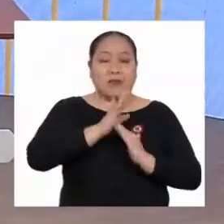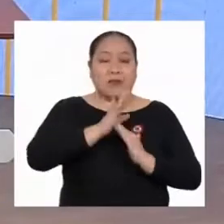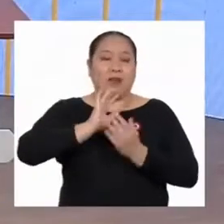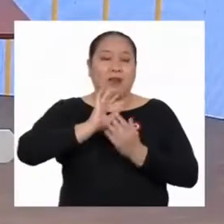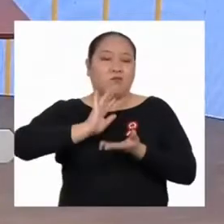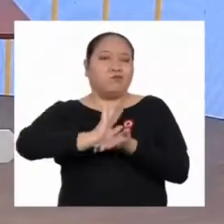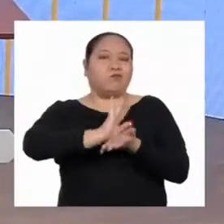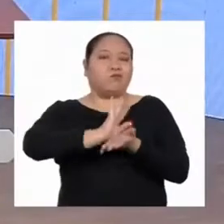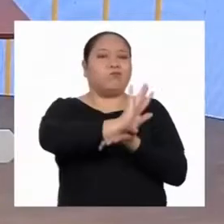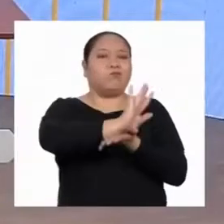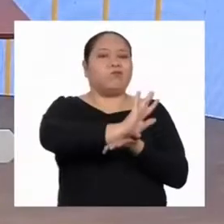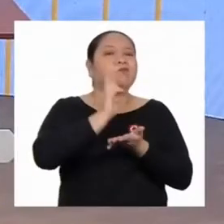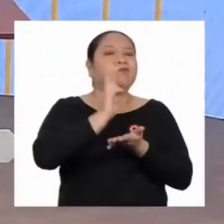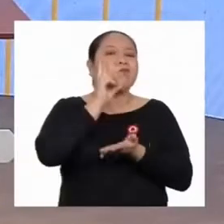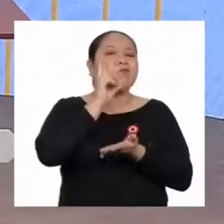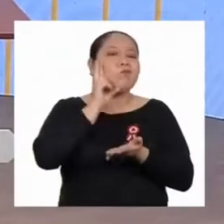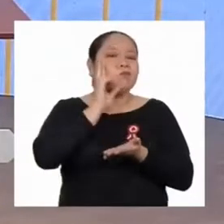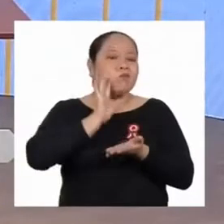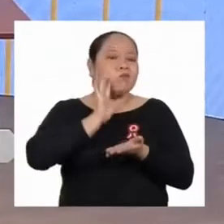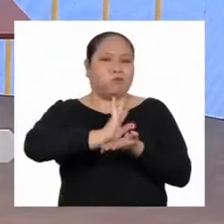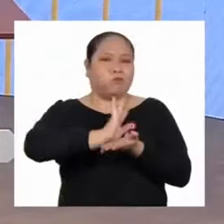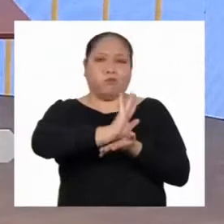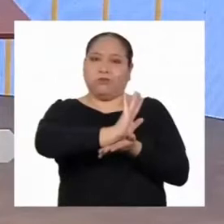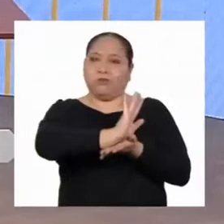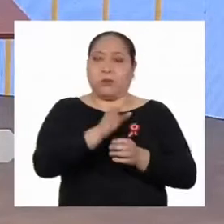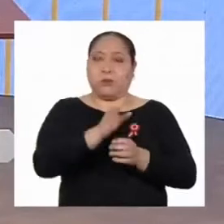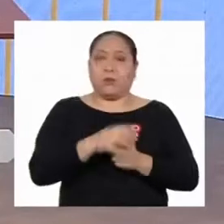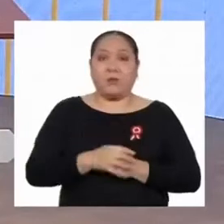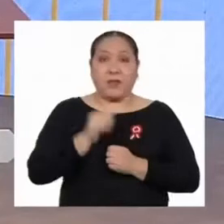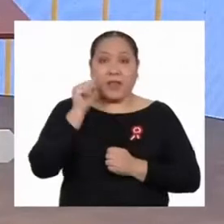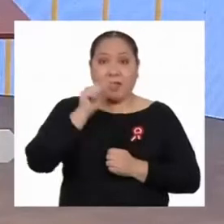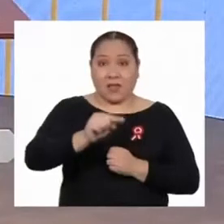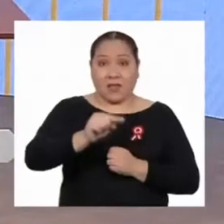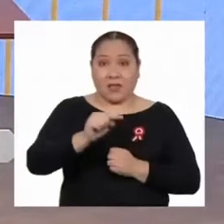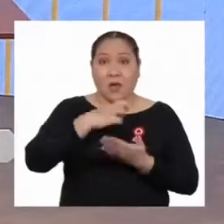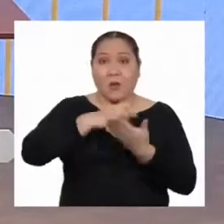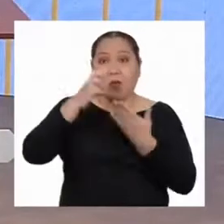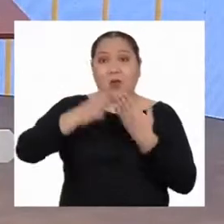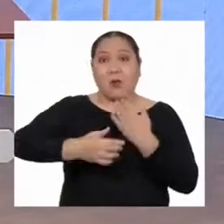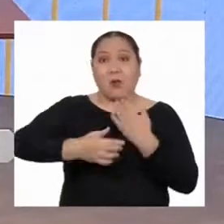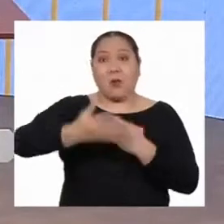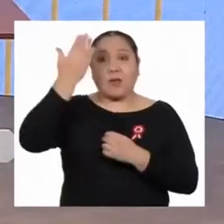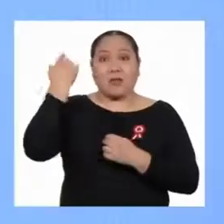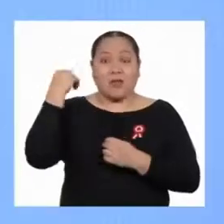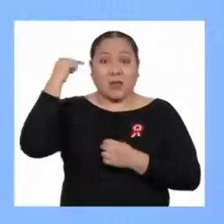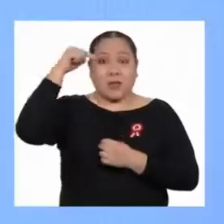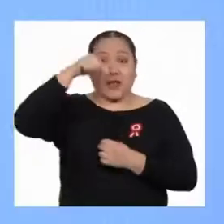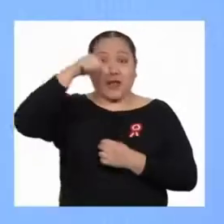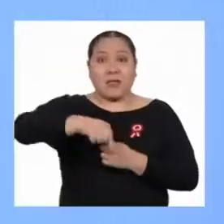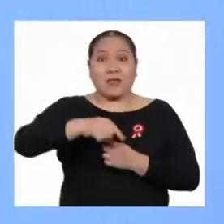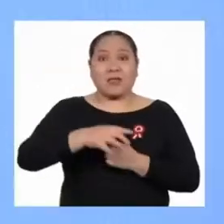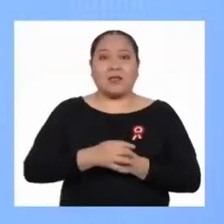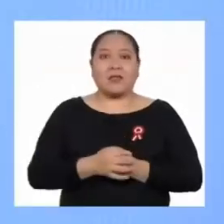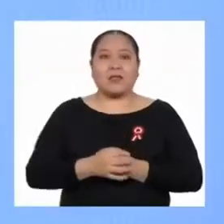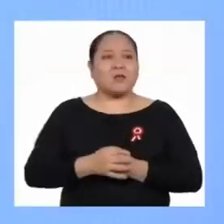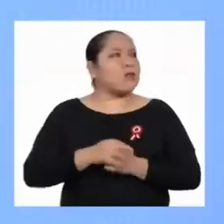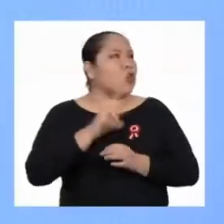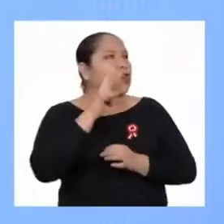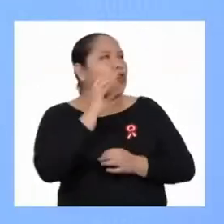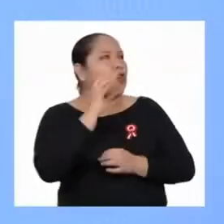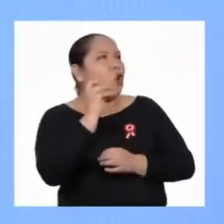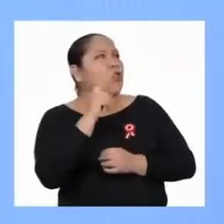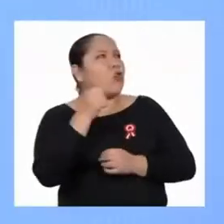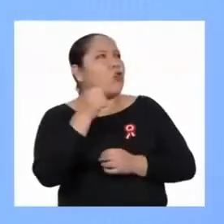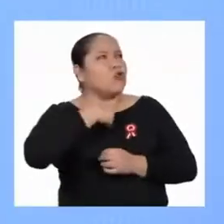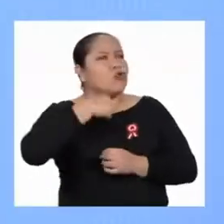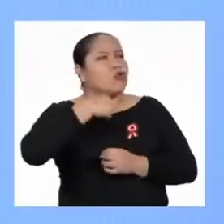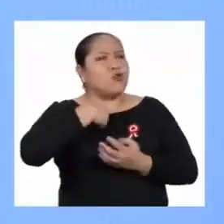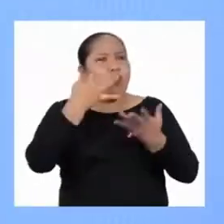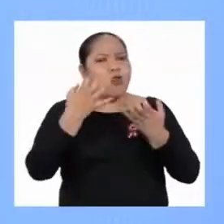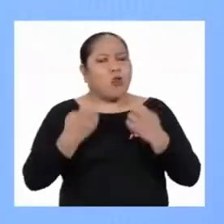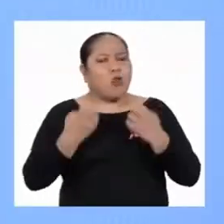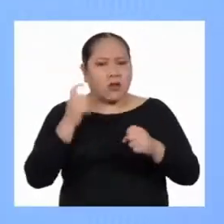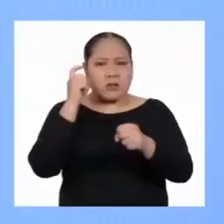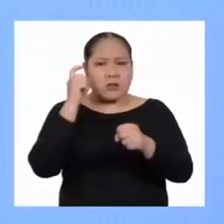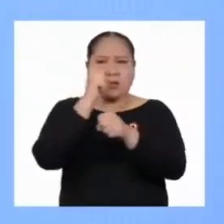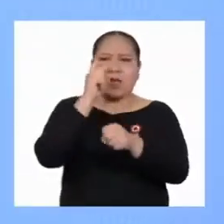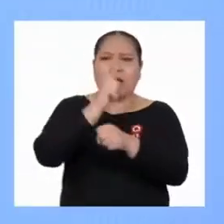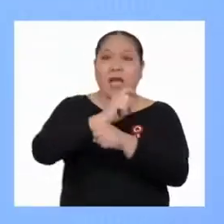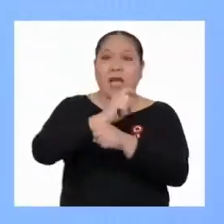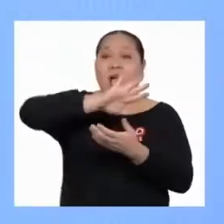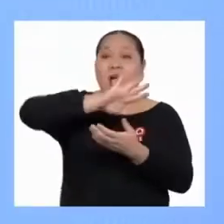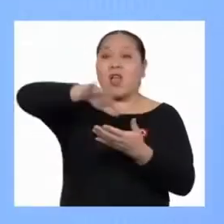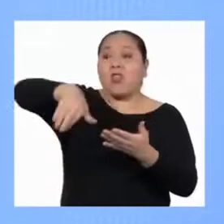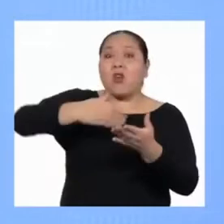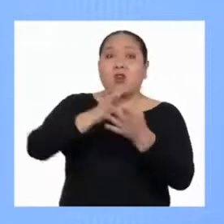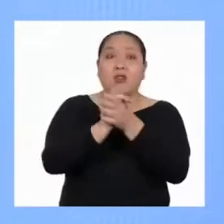racismo. Por eso, en el programa anterior y en este... Rodrigo, yo quiero enseñarles a todas